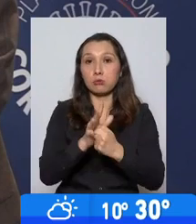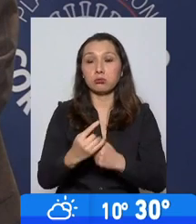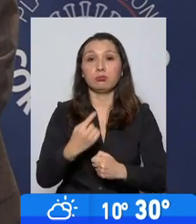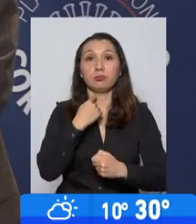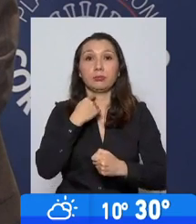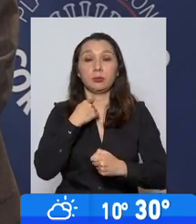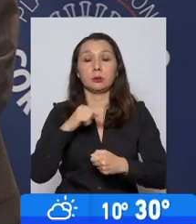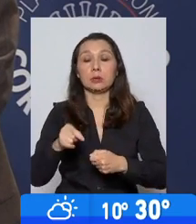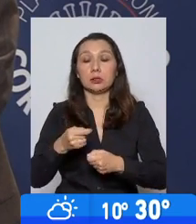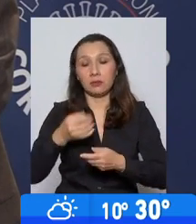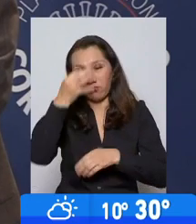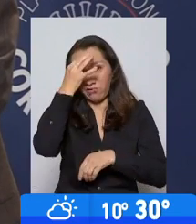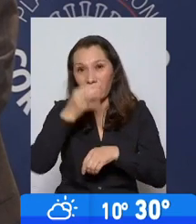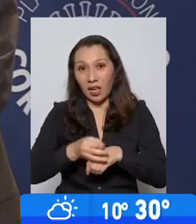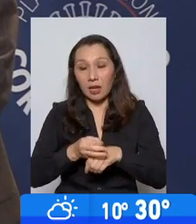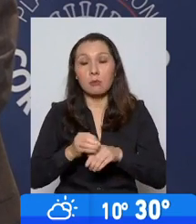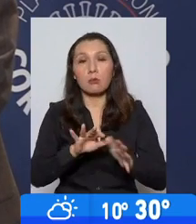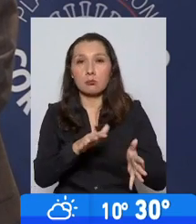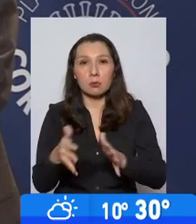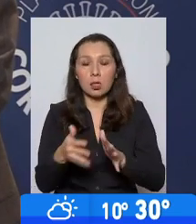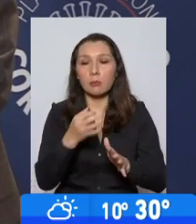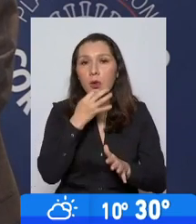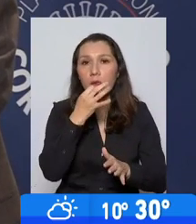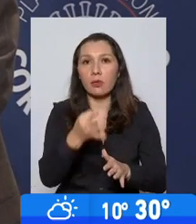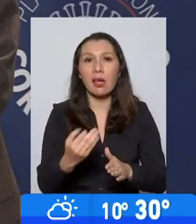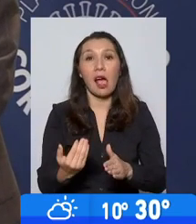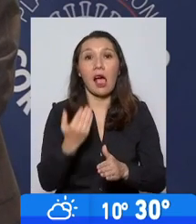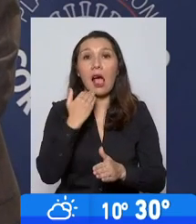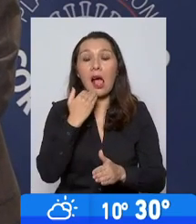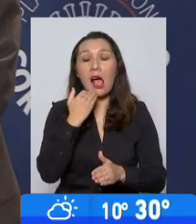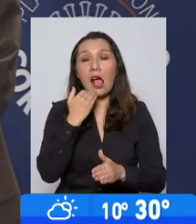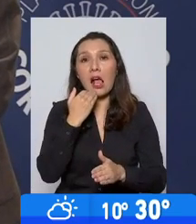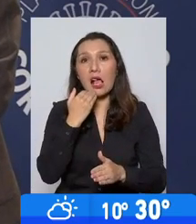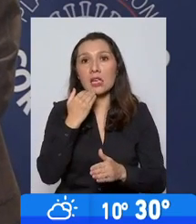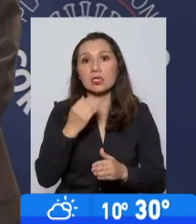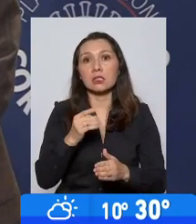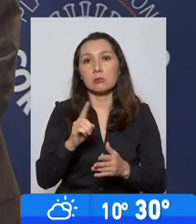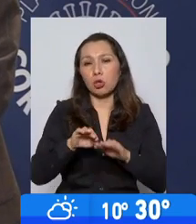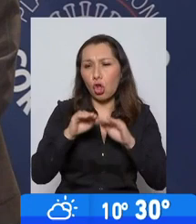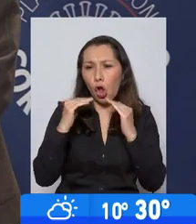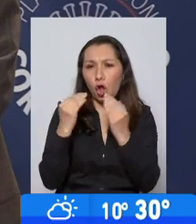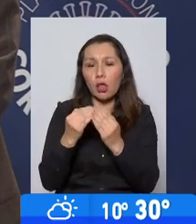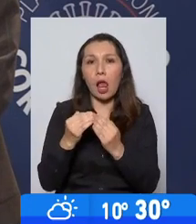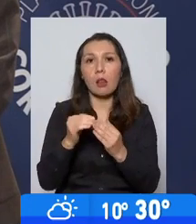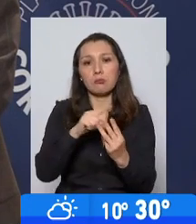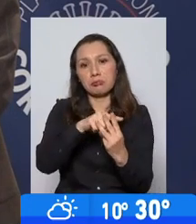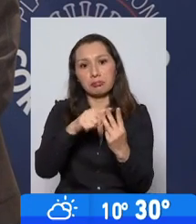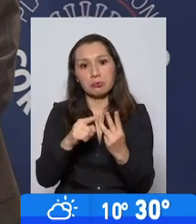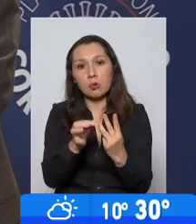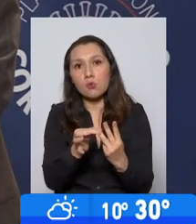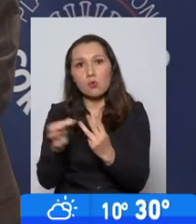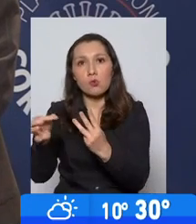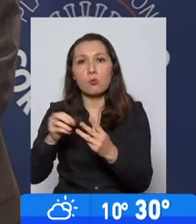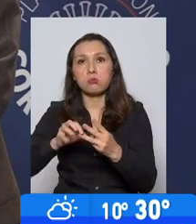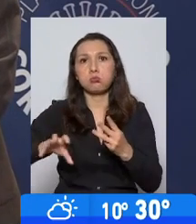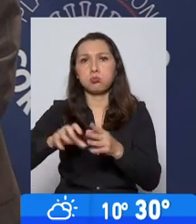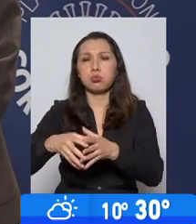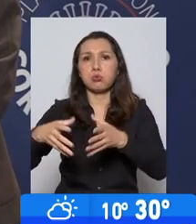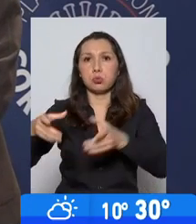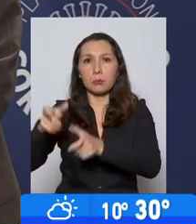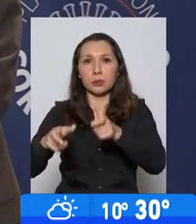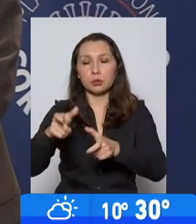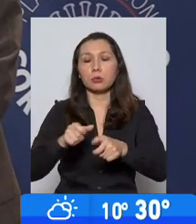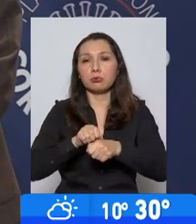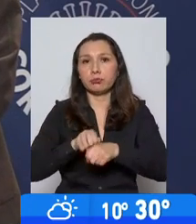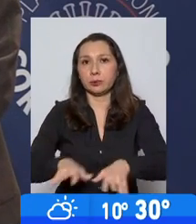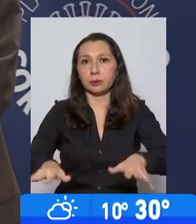contagiadas por coronavirus, estamos hablando casi de un tercio del total de los casos, y también